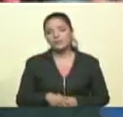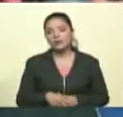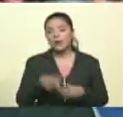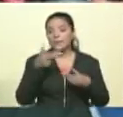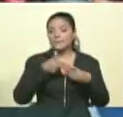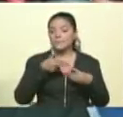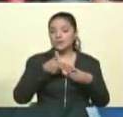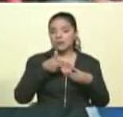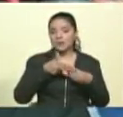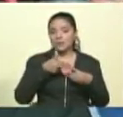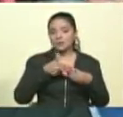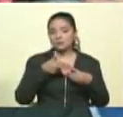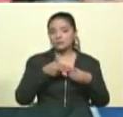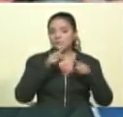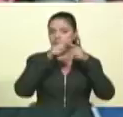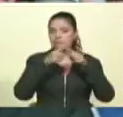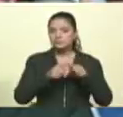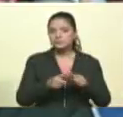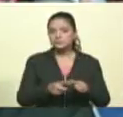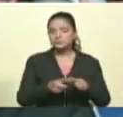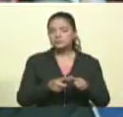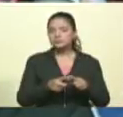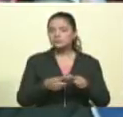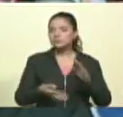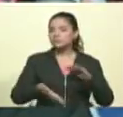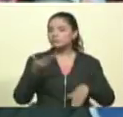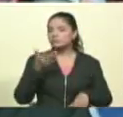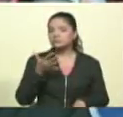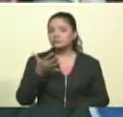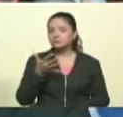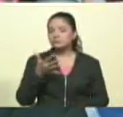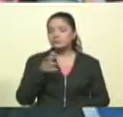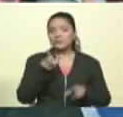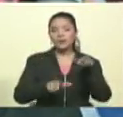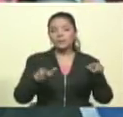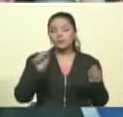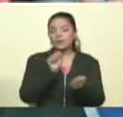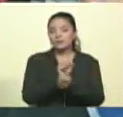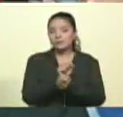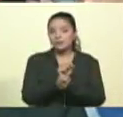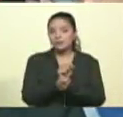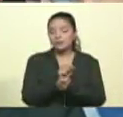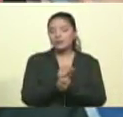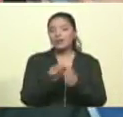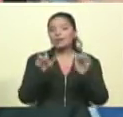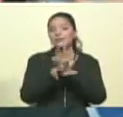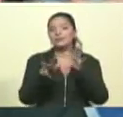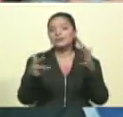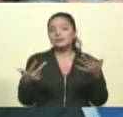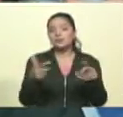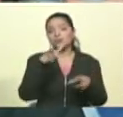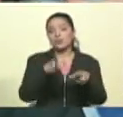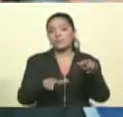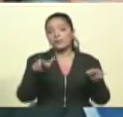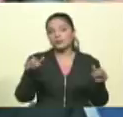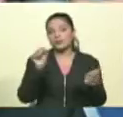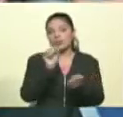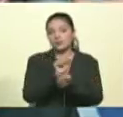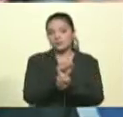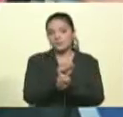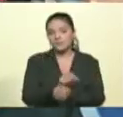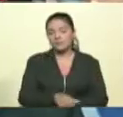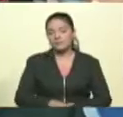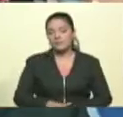PDVSA la cifra asciende de detenidos a 18 privados